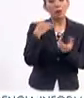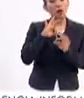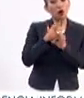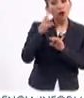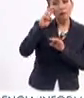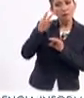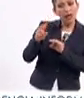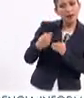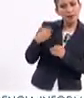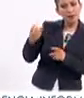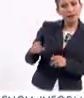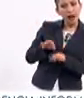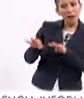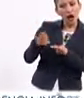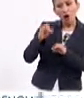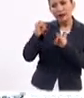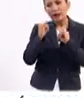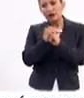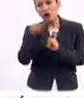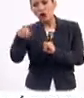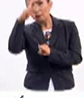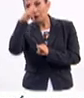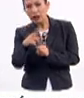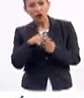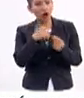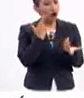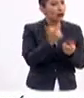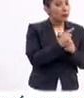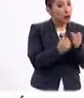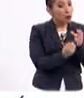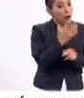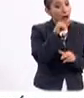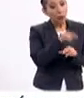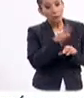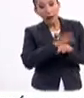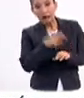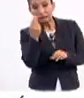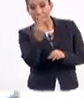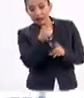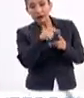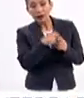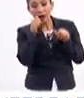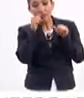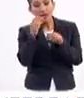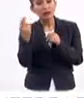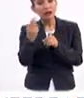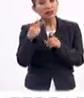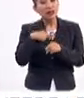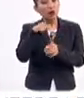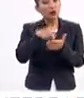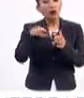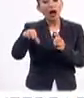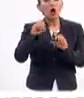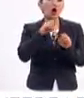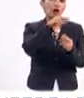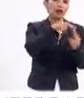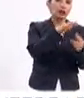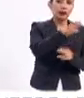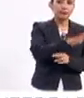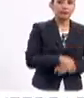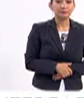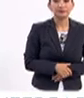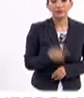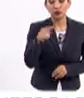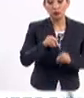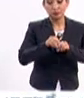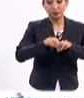tendencias en el mercado nacional e internacional, carreras emergentes con mayor demanda y que atiendan necesidades locales y regionales.